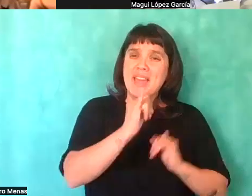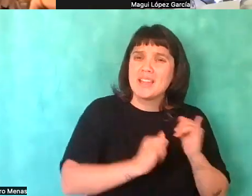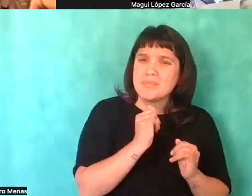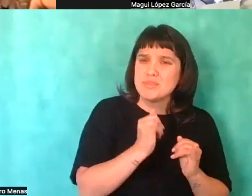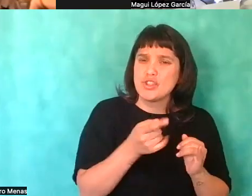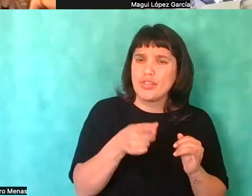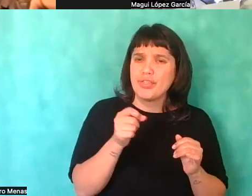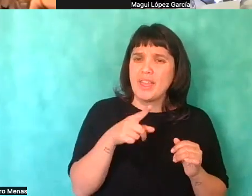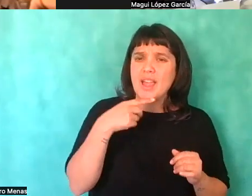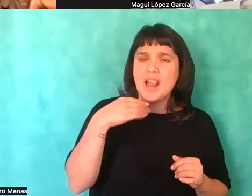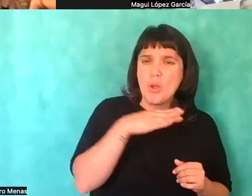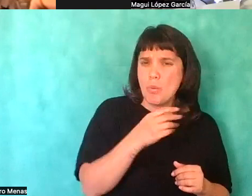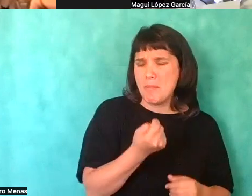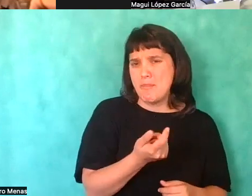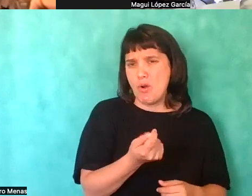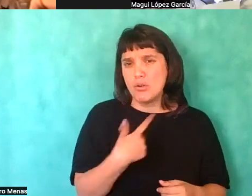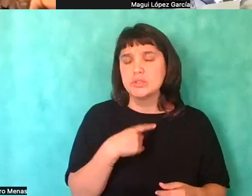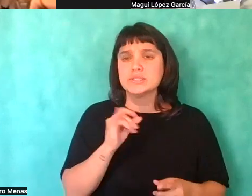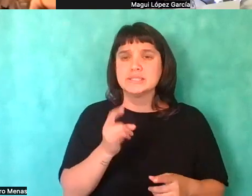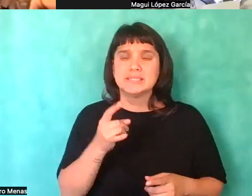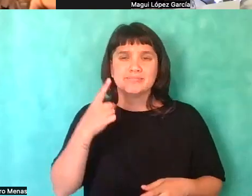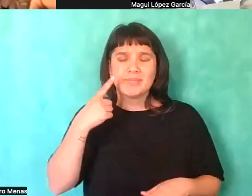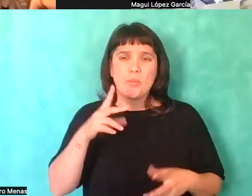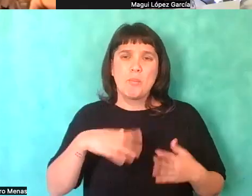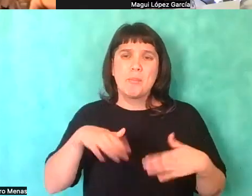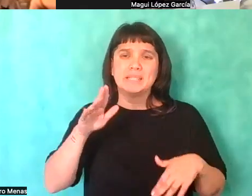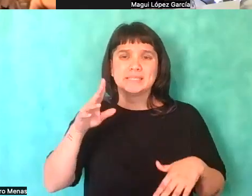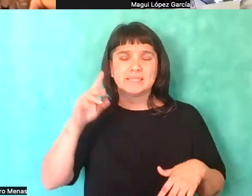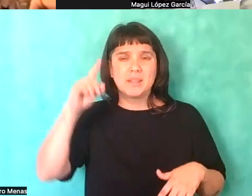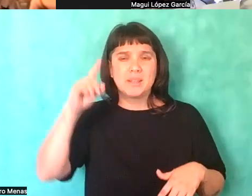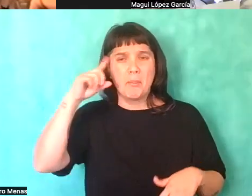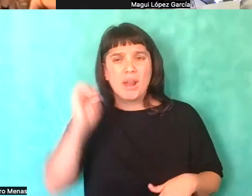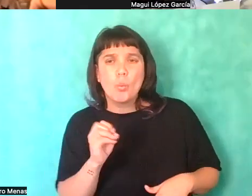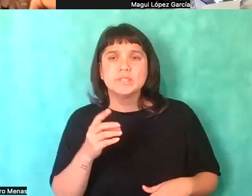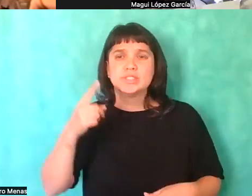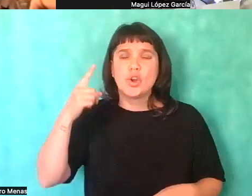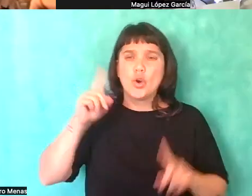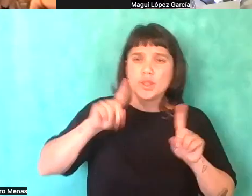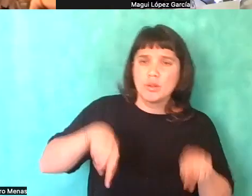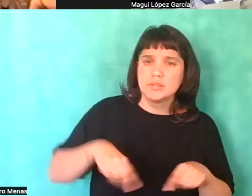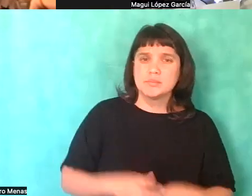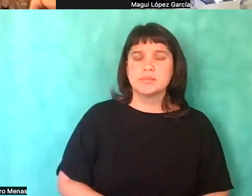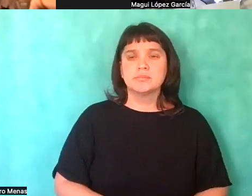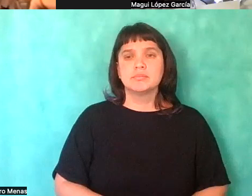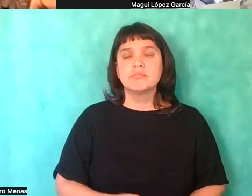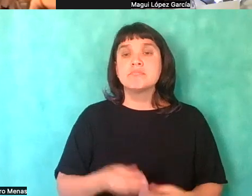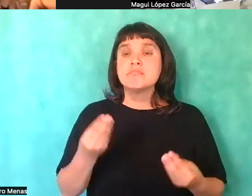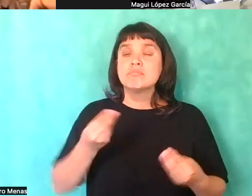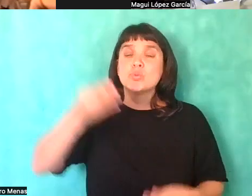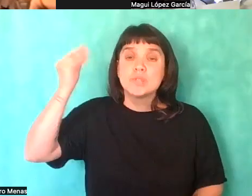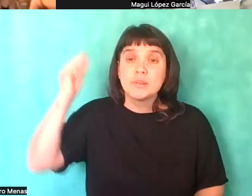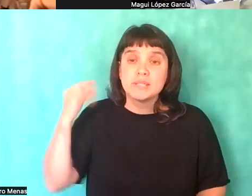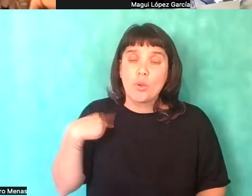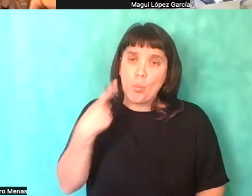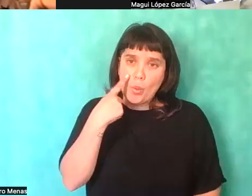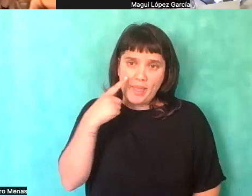suele ocurrir, yo por eso digo, tengan siempre mucho cuidado, porque la lengua de señas siempre se la juzga desde digamos, el parámetro